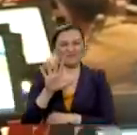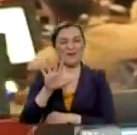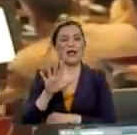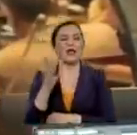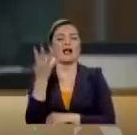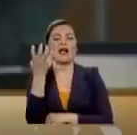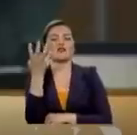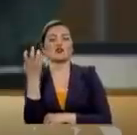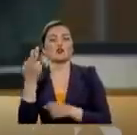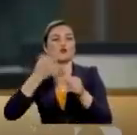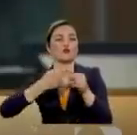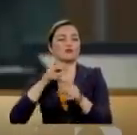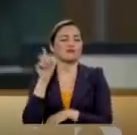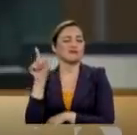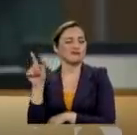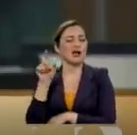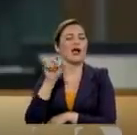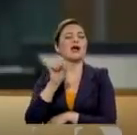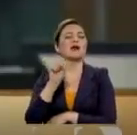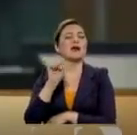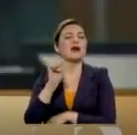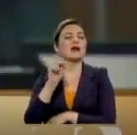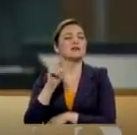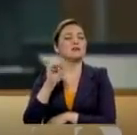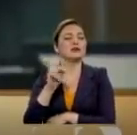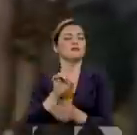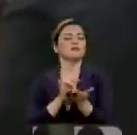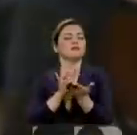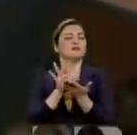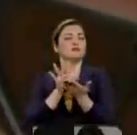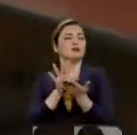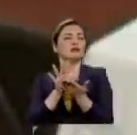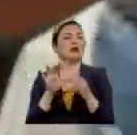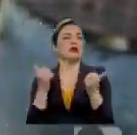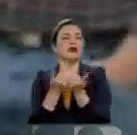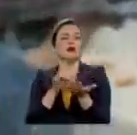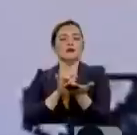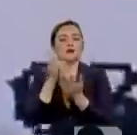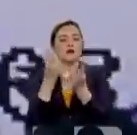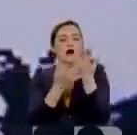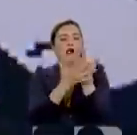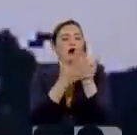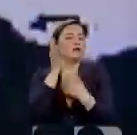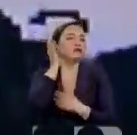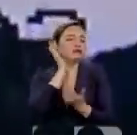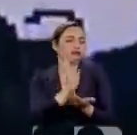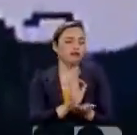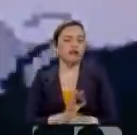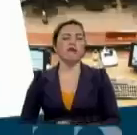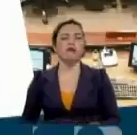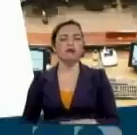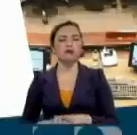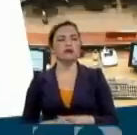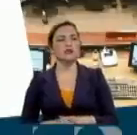la reelección. Entre los nombres figura Sofía Espín, quien fue destituida por la actual Asamblea por visitar en la cárcel a un testigo